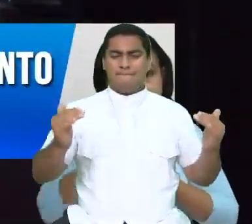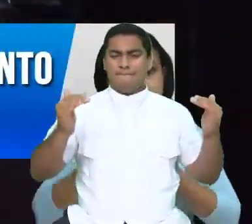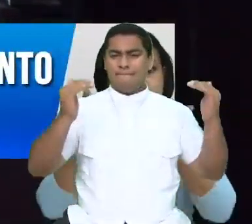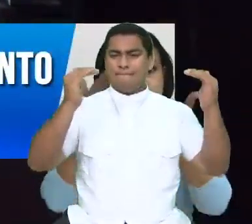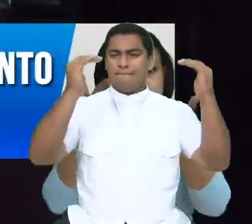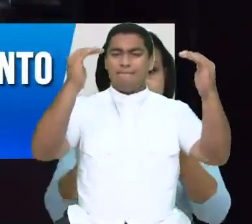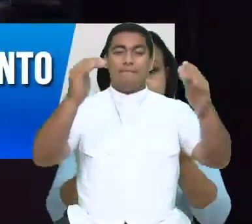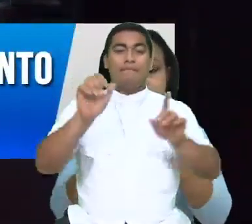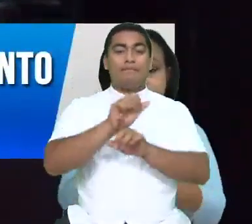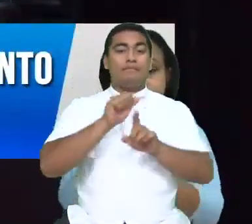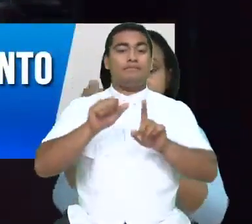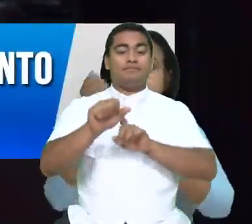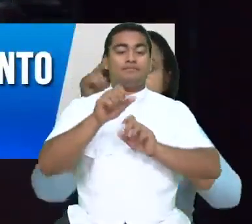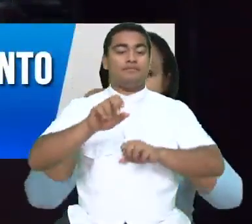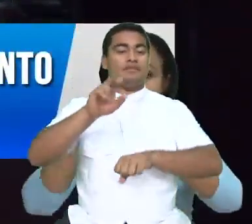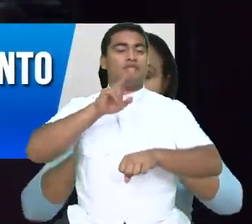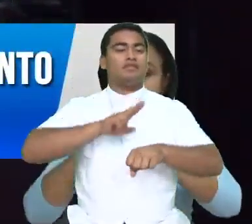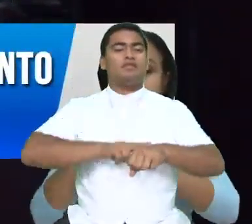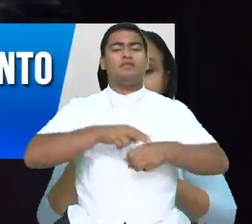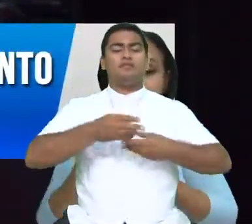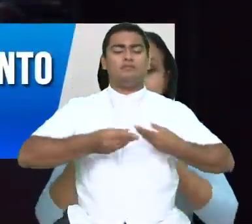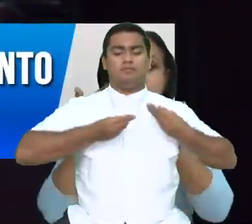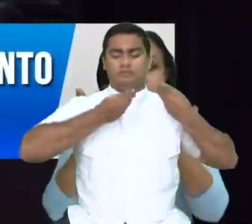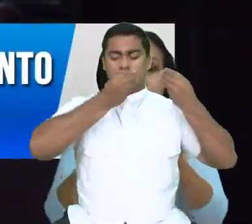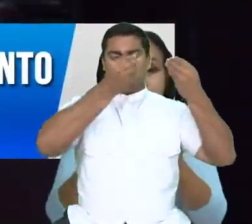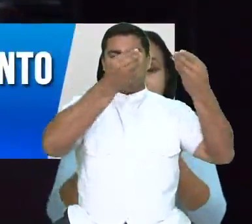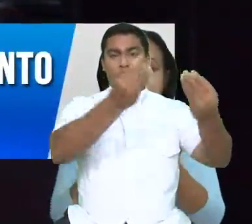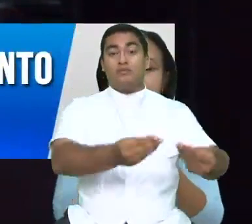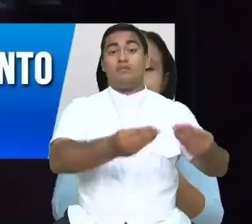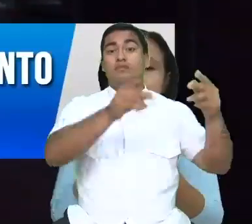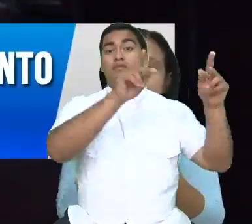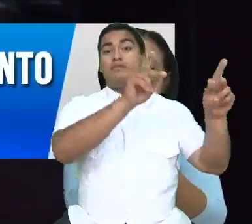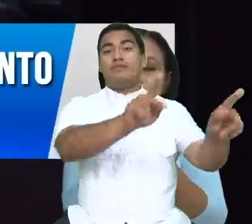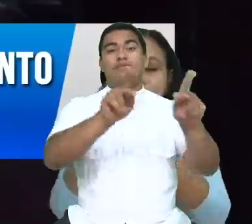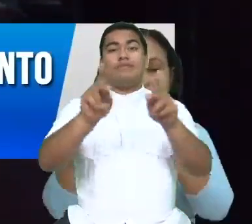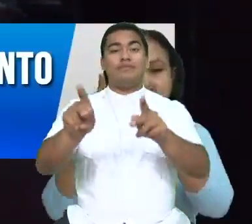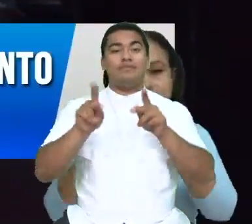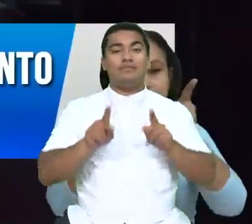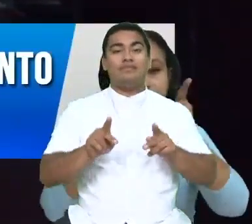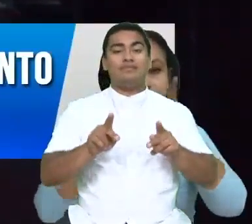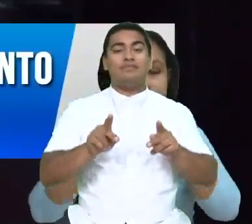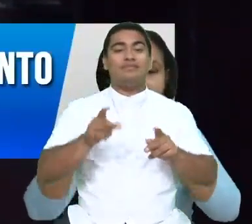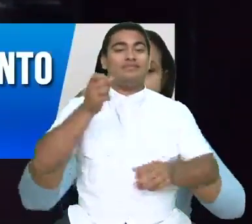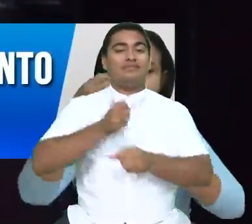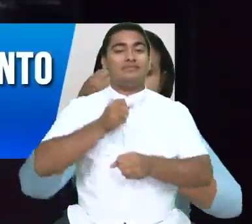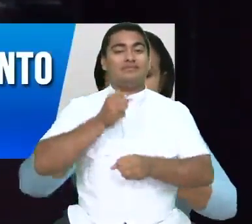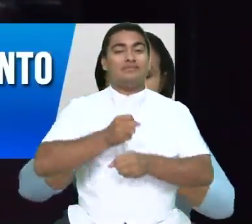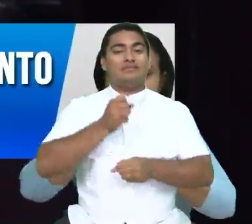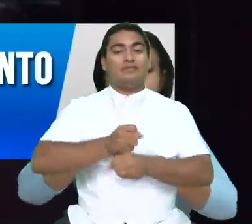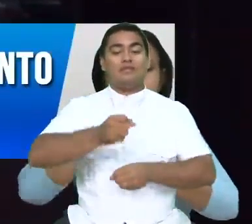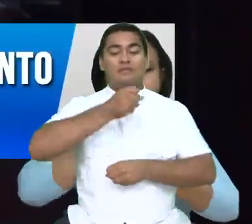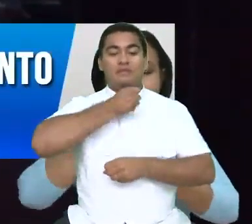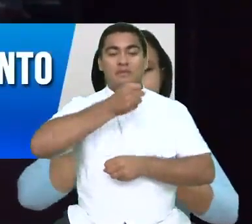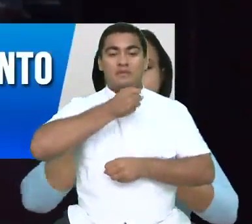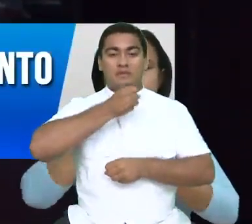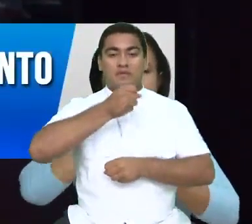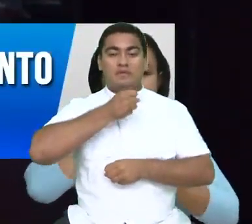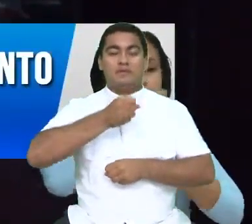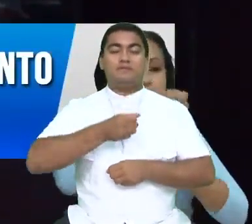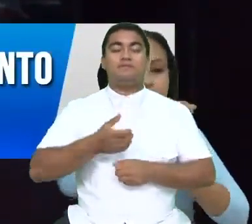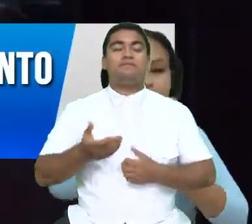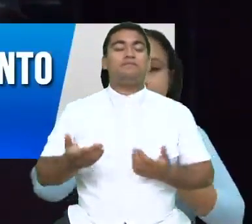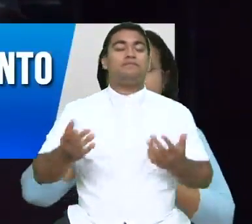que otorga la Asamblea Nacional a las personas que ejercen el periodismo